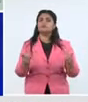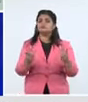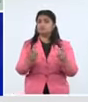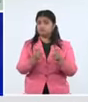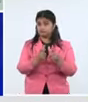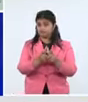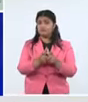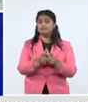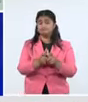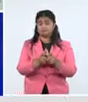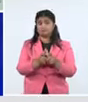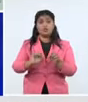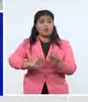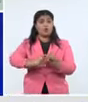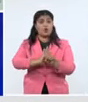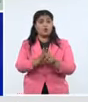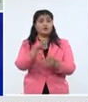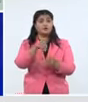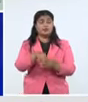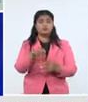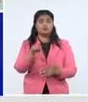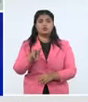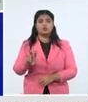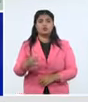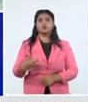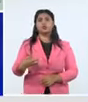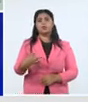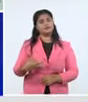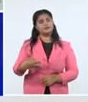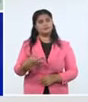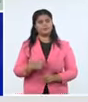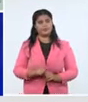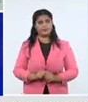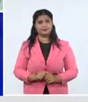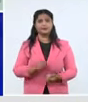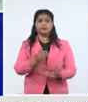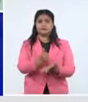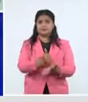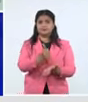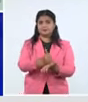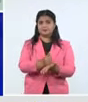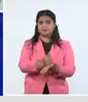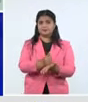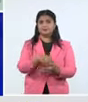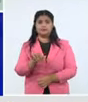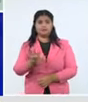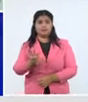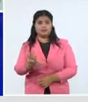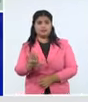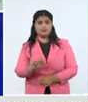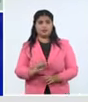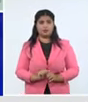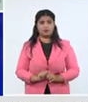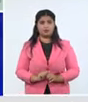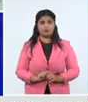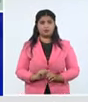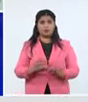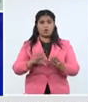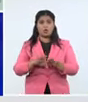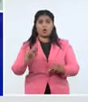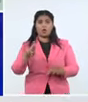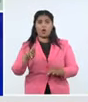una transmisión en 12 de sus 13 municipios. Camagüey hoy con 65 confirmados, Guaymaro